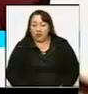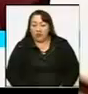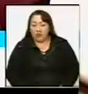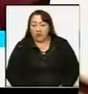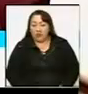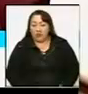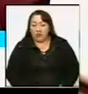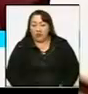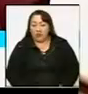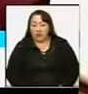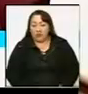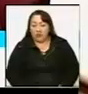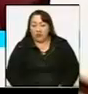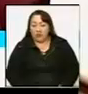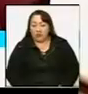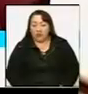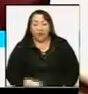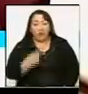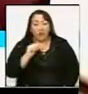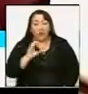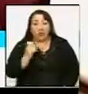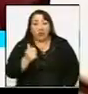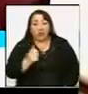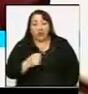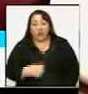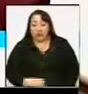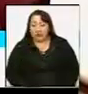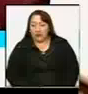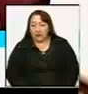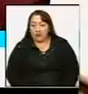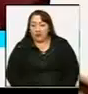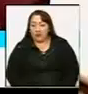Entonces, por eso creo,